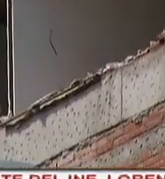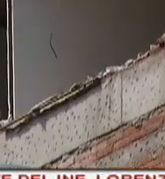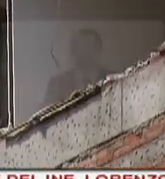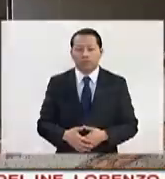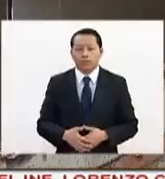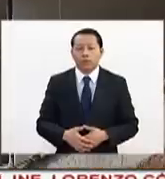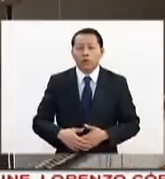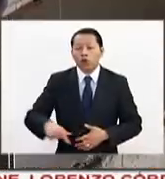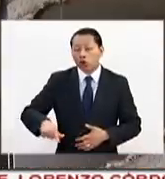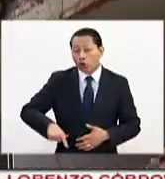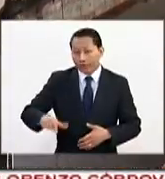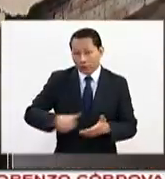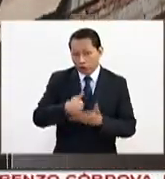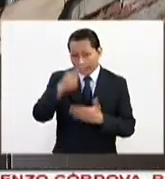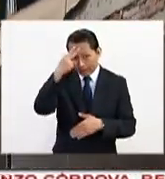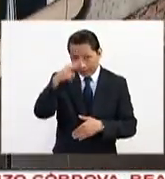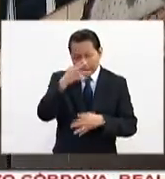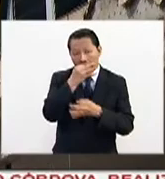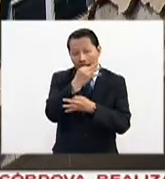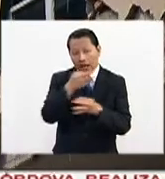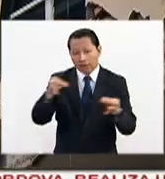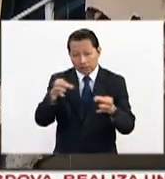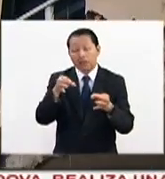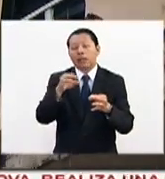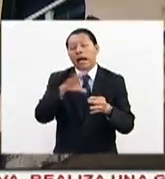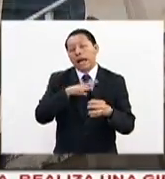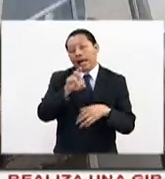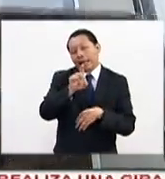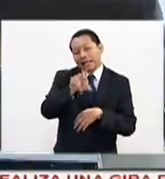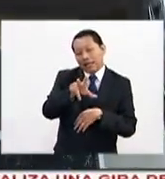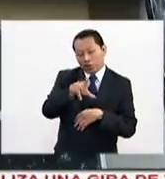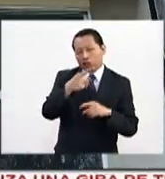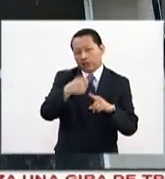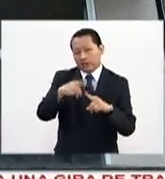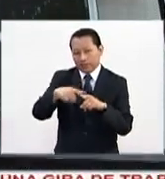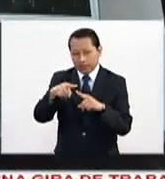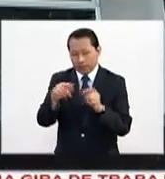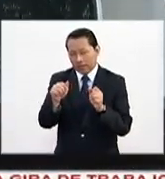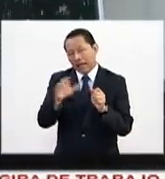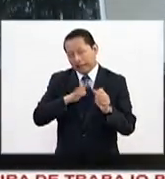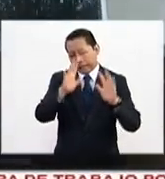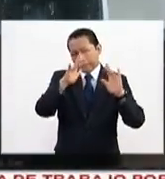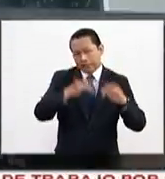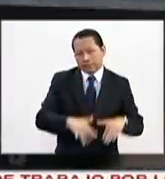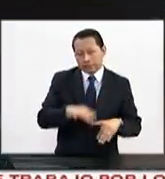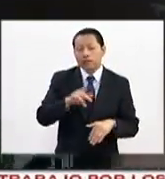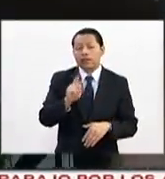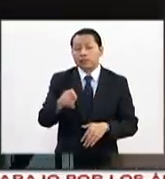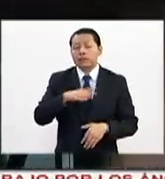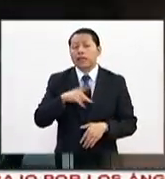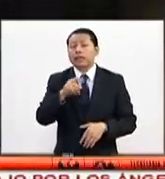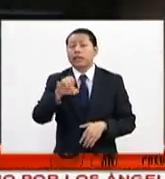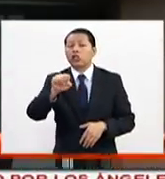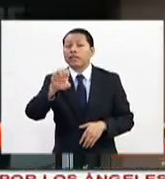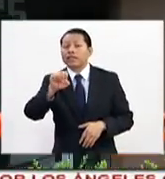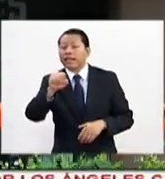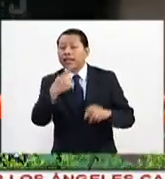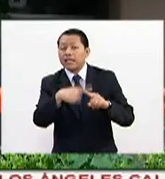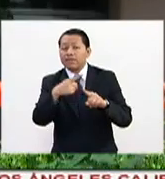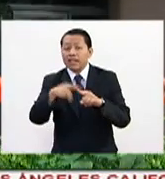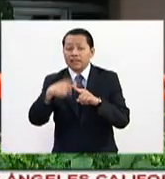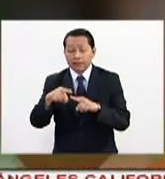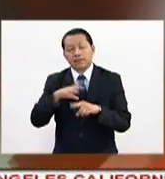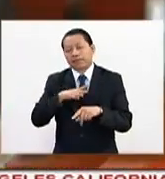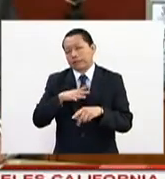El gobierno de la Ciudad de México informó que además de los 38 inmuebles que resultaron colapsados, existen 160 catalogados con